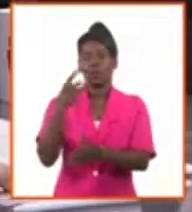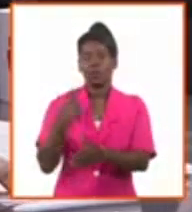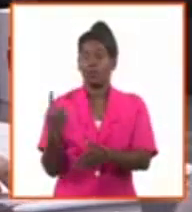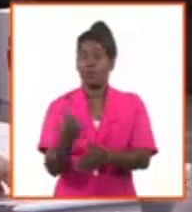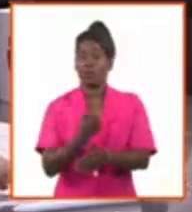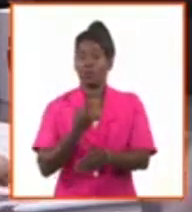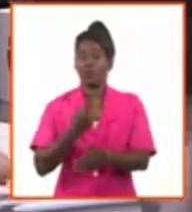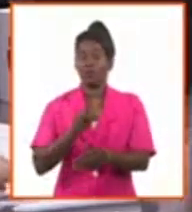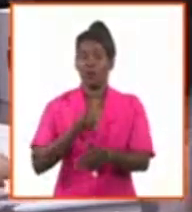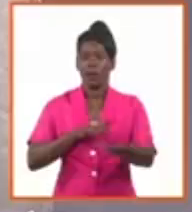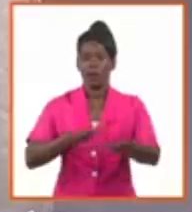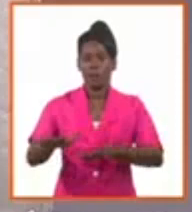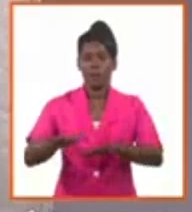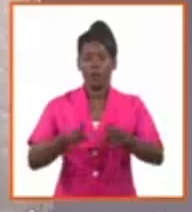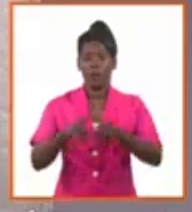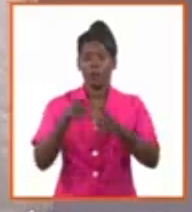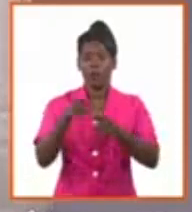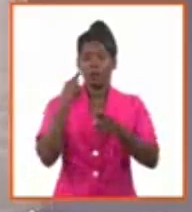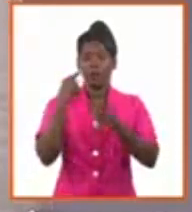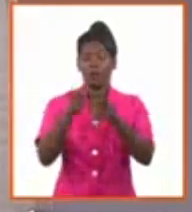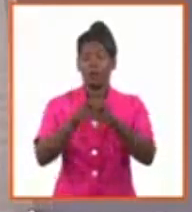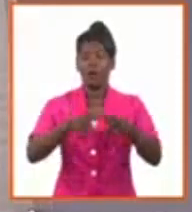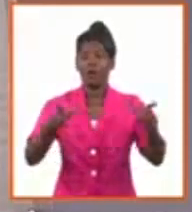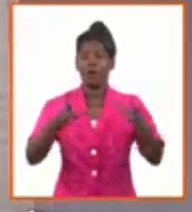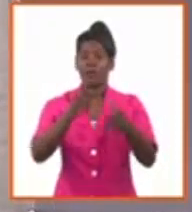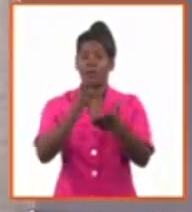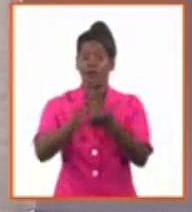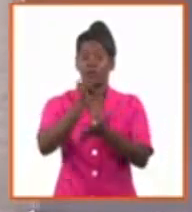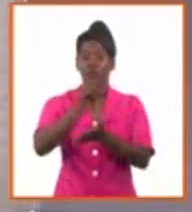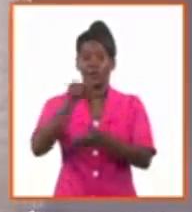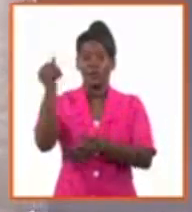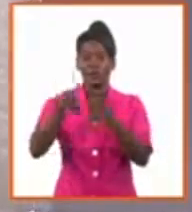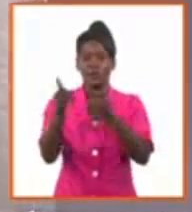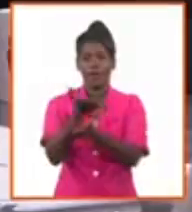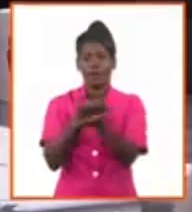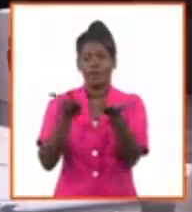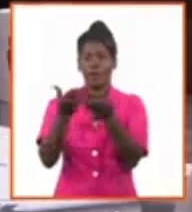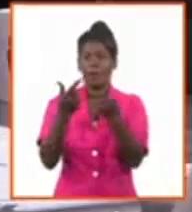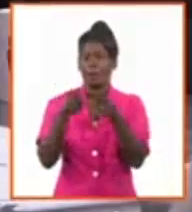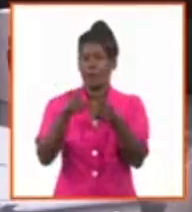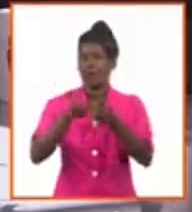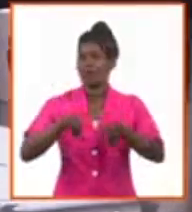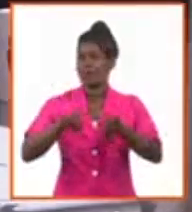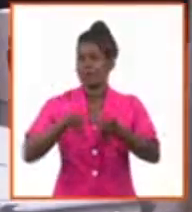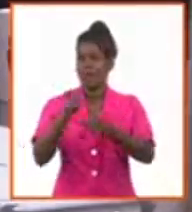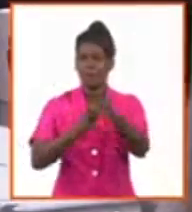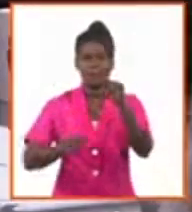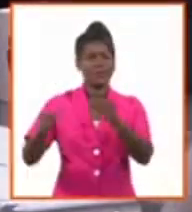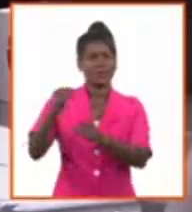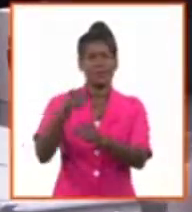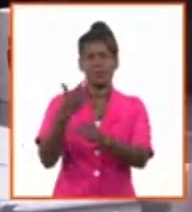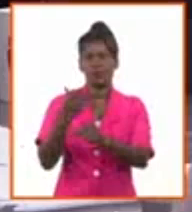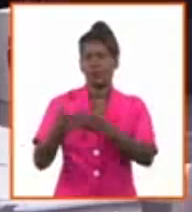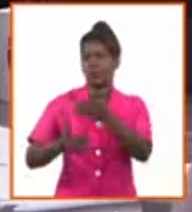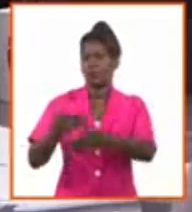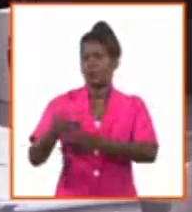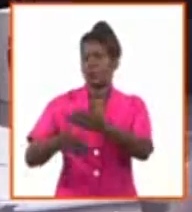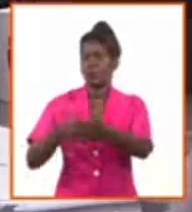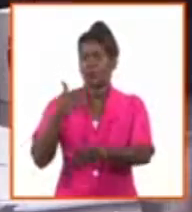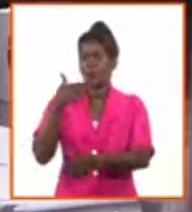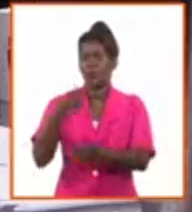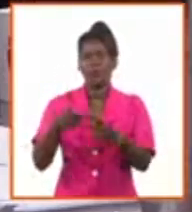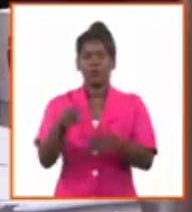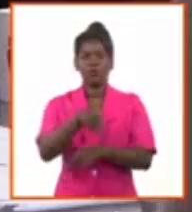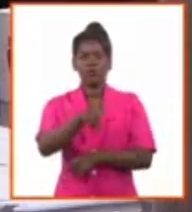el escenario más masivo de participación, pero las universidades siempre le dan su impronta particular a este proceso. ¿Cómo